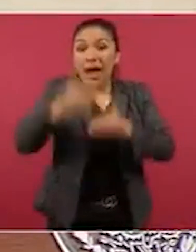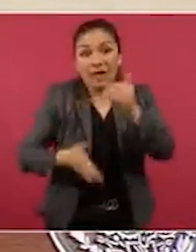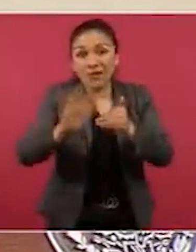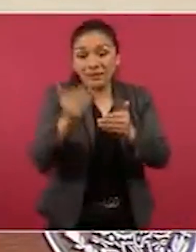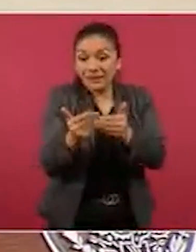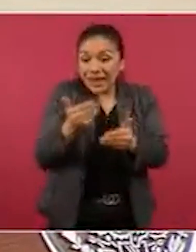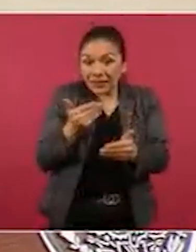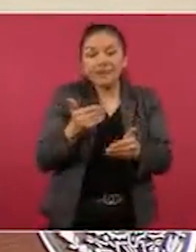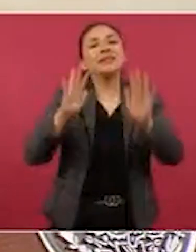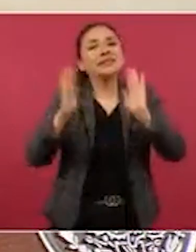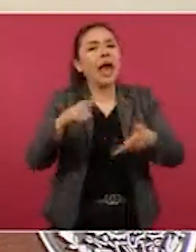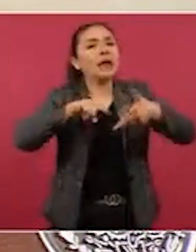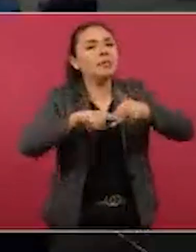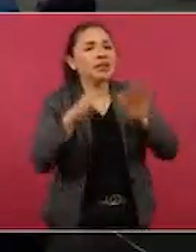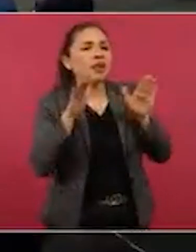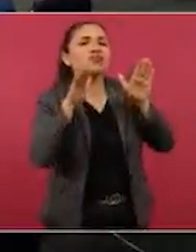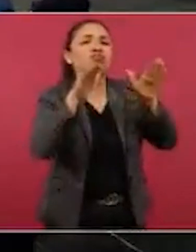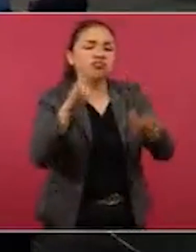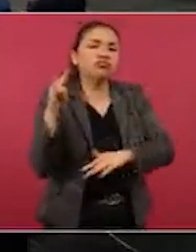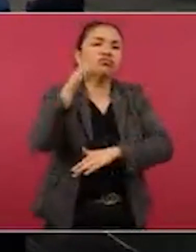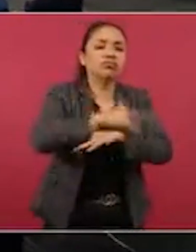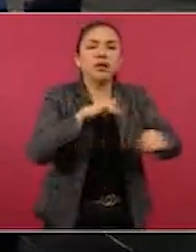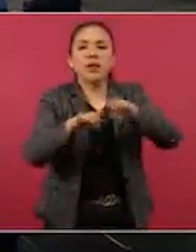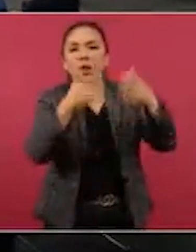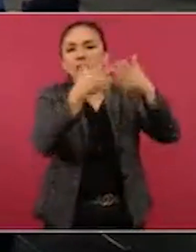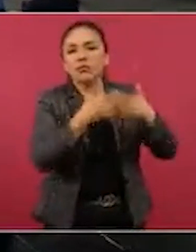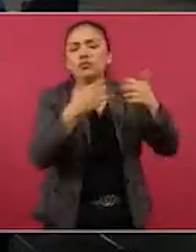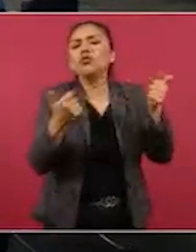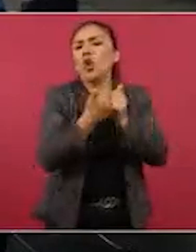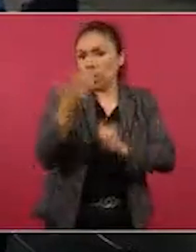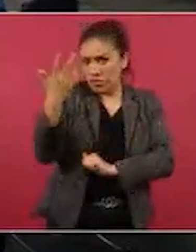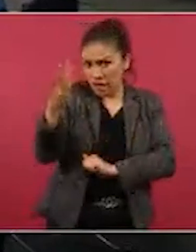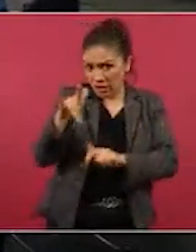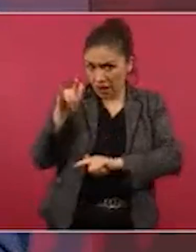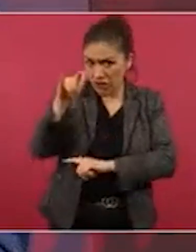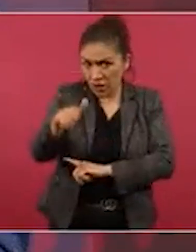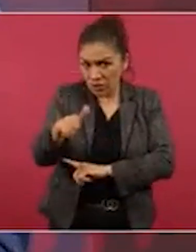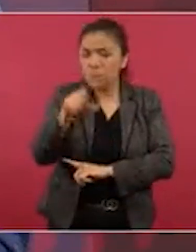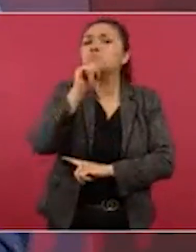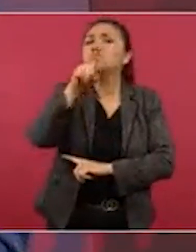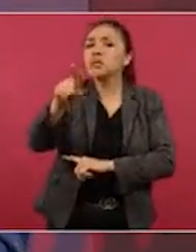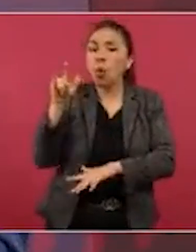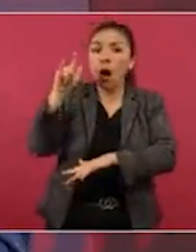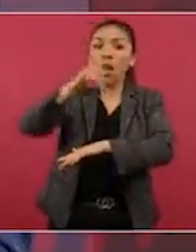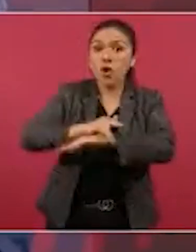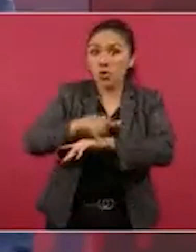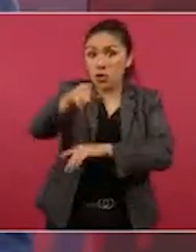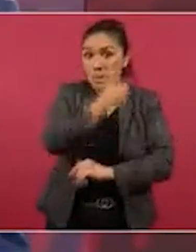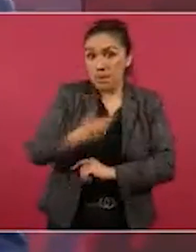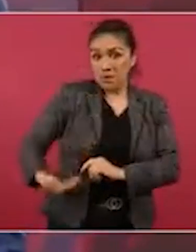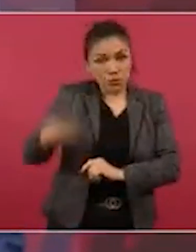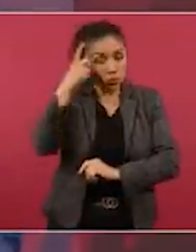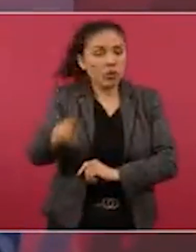que el avión presidencial es para viajes largos, en este sentido Europa, por lo que sus traslados dentro del territorio son inviables. Finalmente, aseguró que